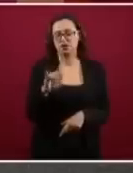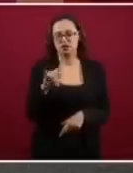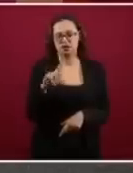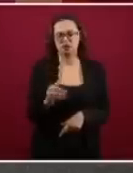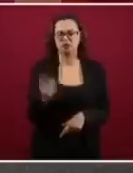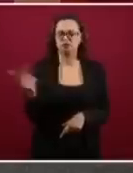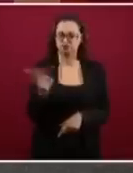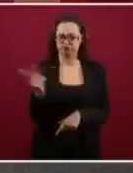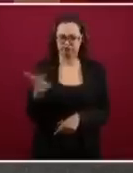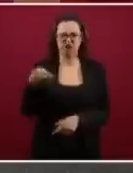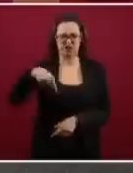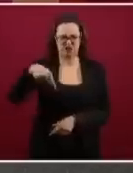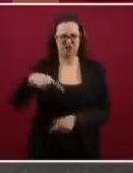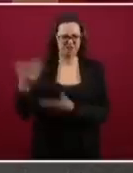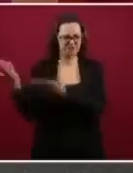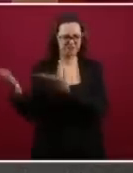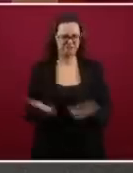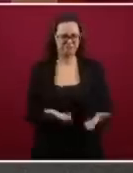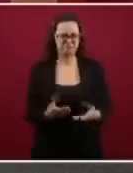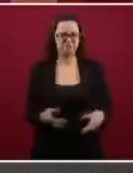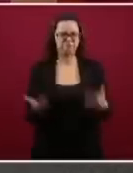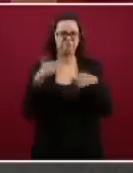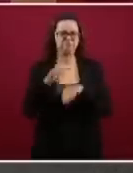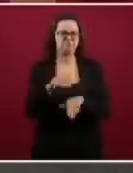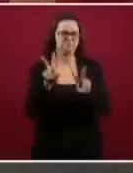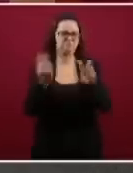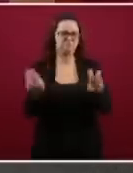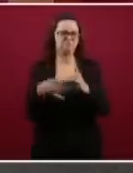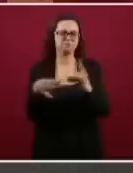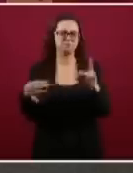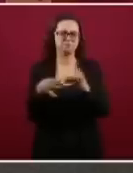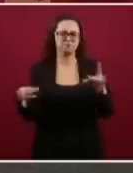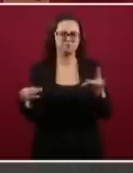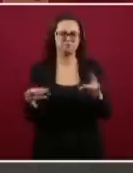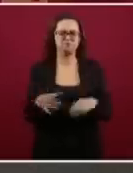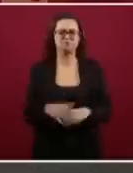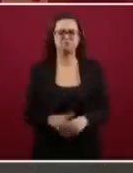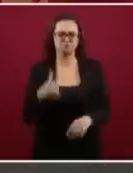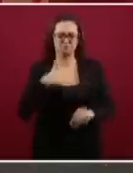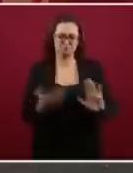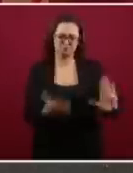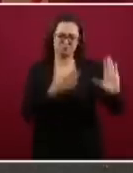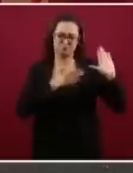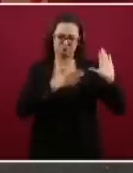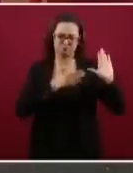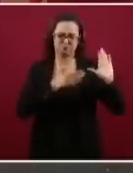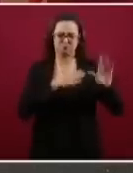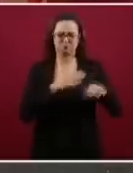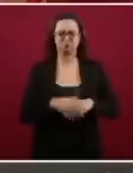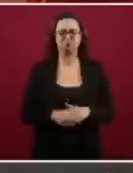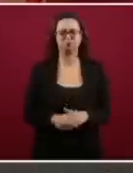aquí a hablar sobre este tema. Hago ese compromiso,